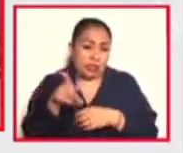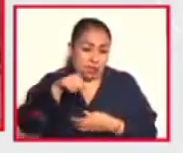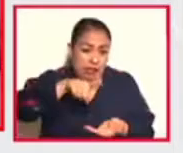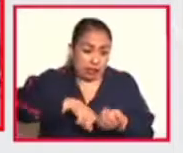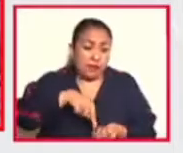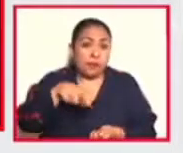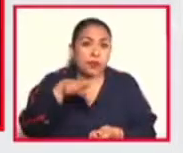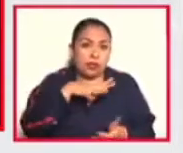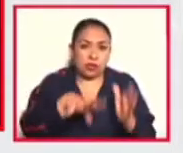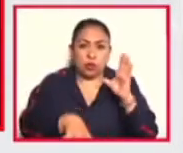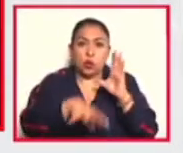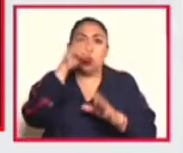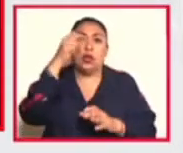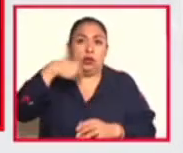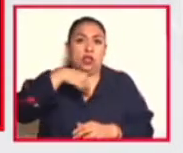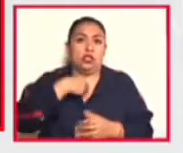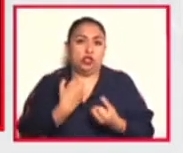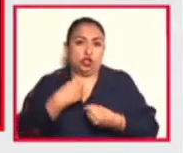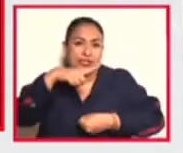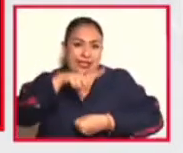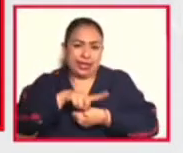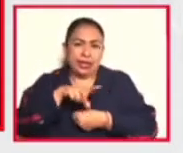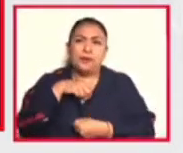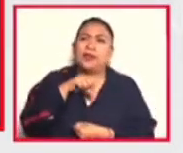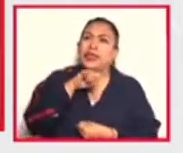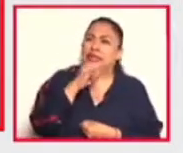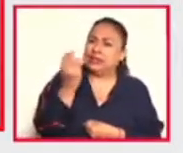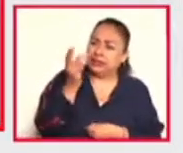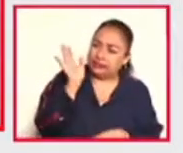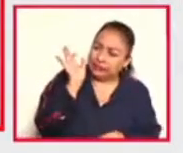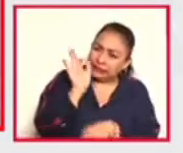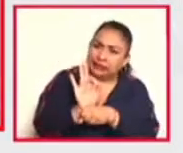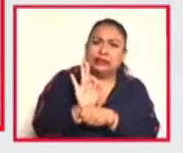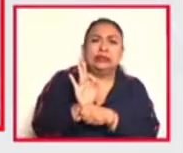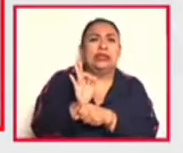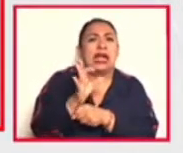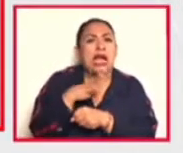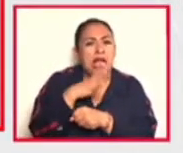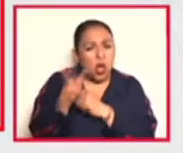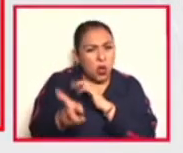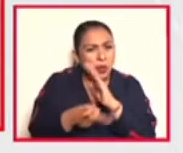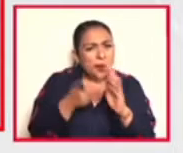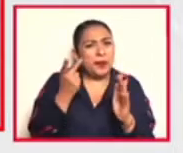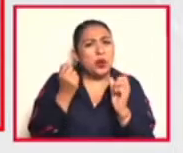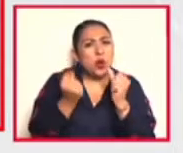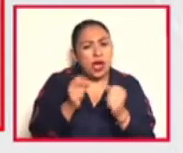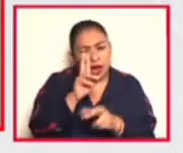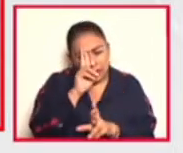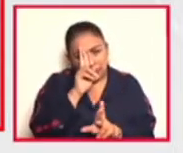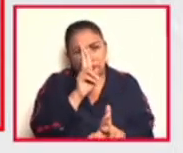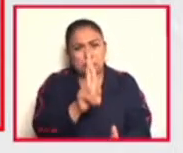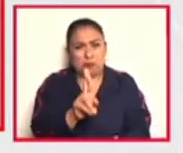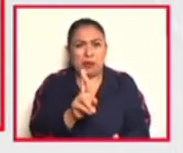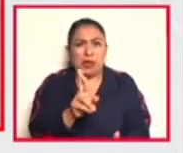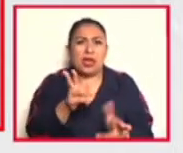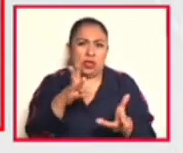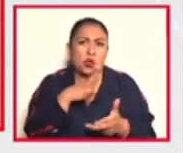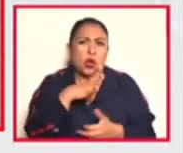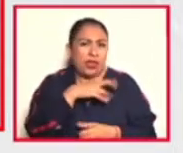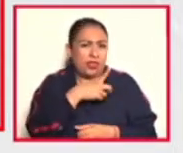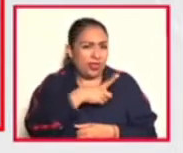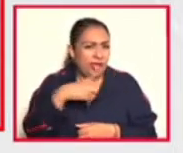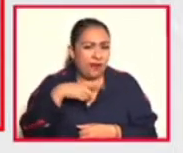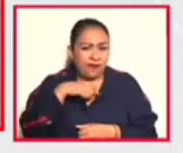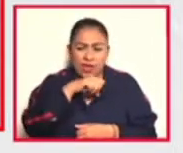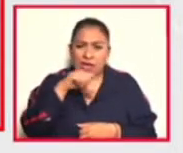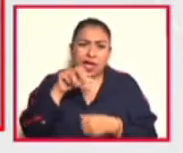extraemos la sociedad. Por supuesto que hay que reforzar y construir y reivindicar este respeto que le tenemos que tener a la naturaleza